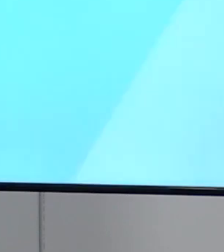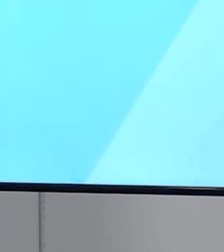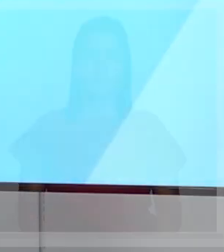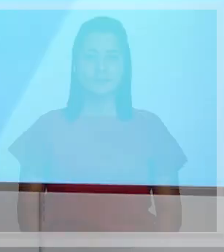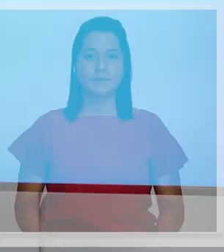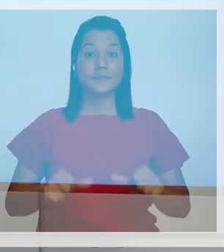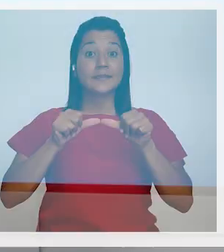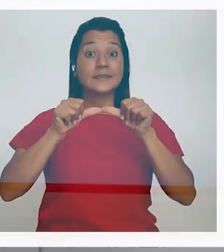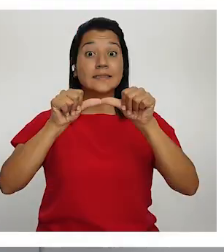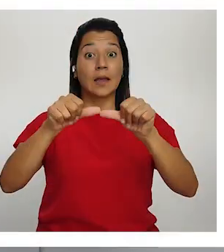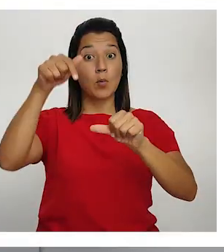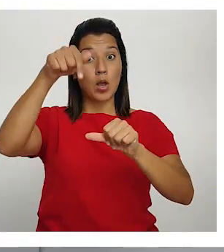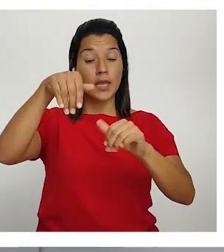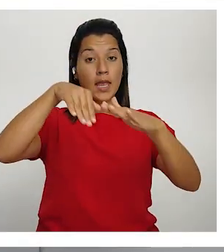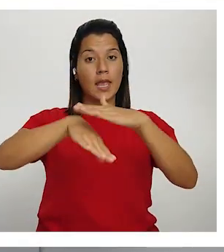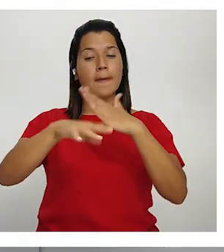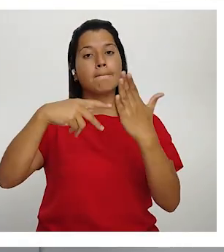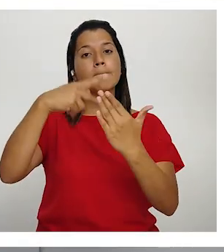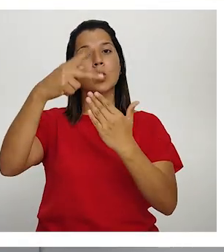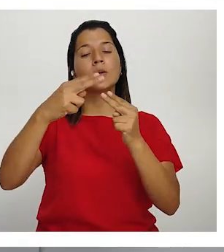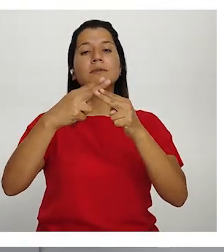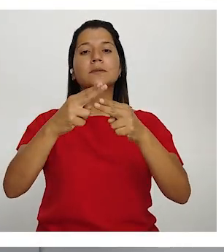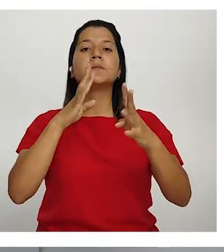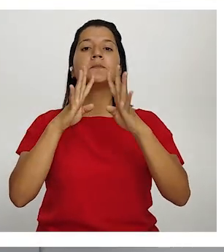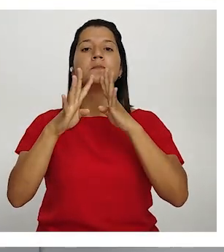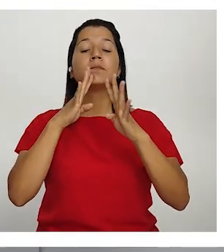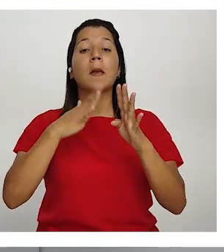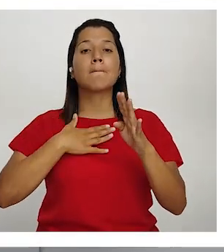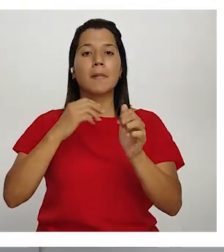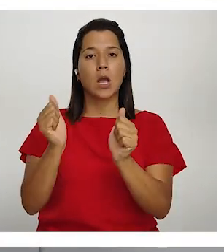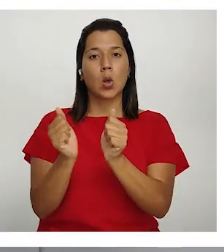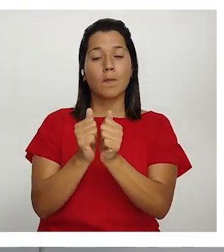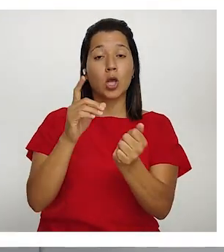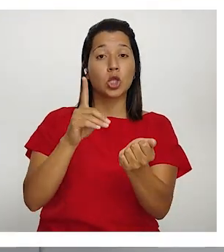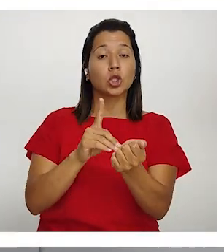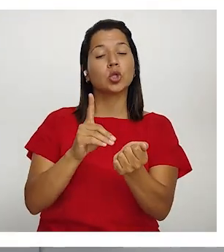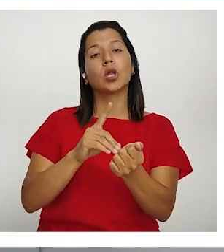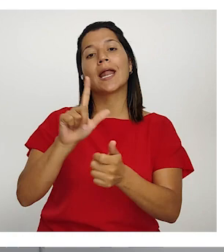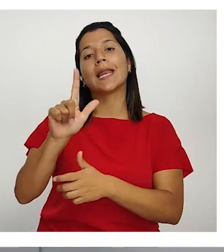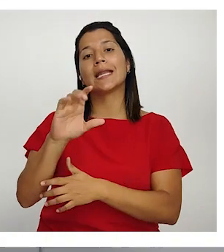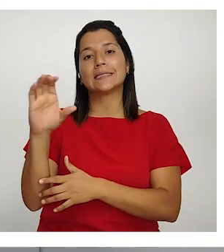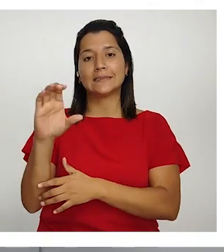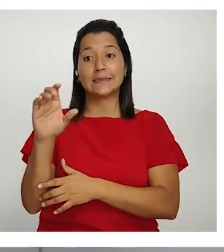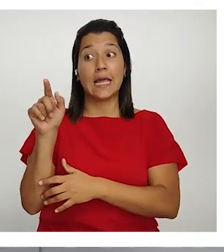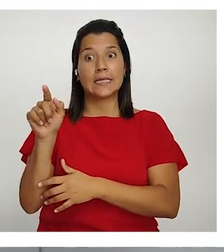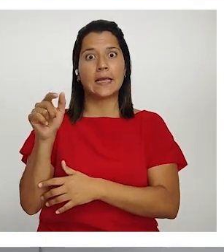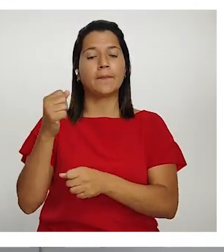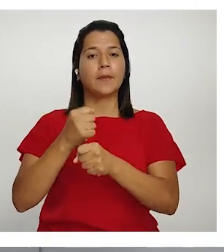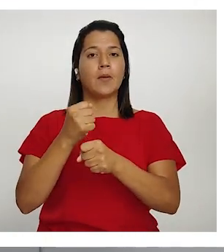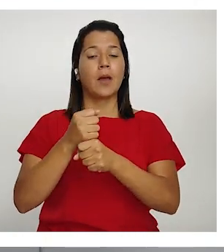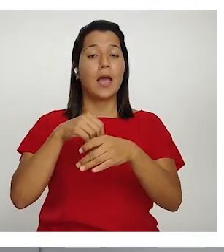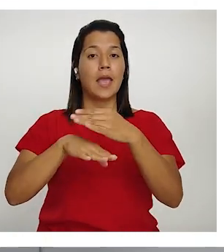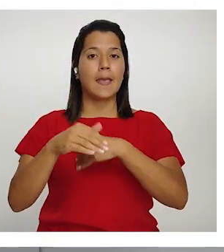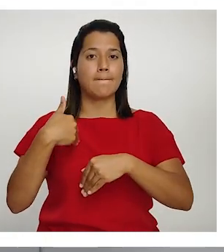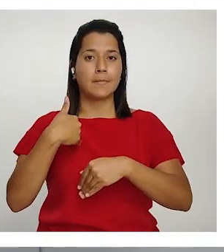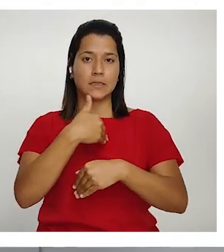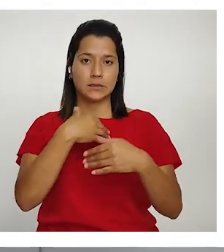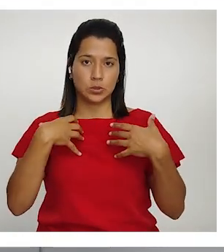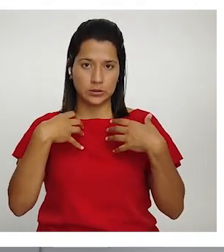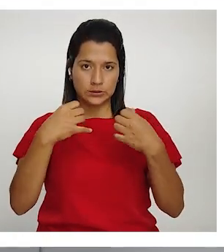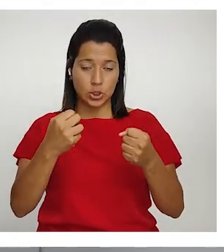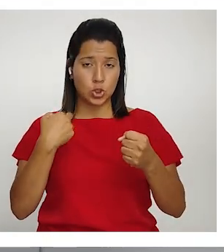Continuamos acá en su programa Conversamos. Me acompaña la doctora Lenia Centeno del Ministerio de Salud. Hemos venido hablando del